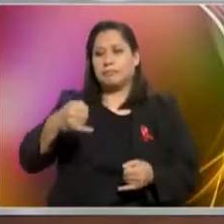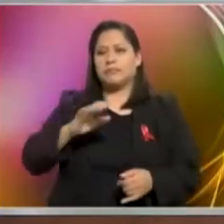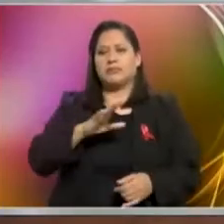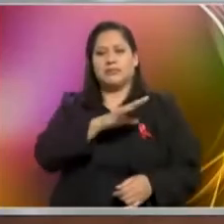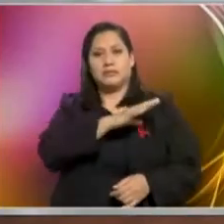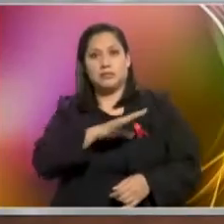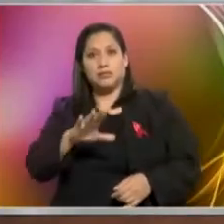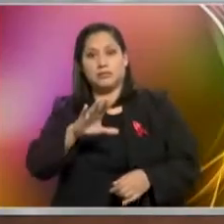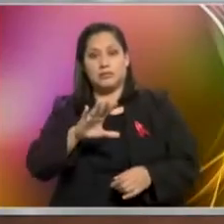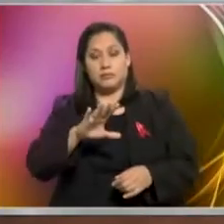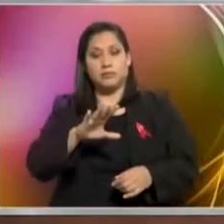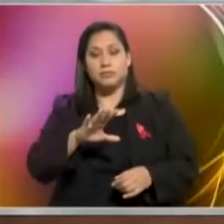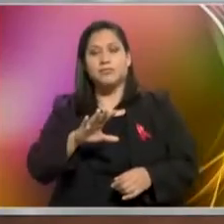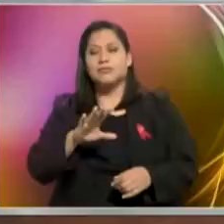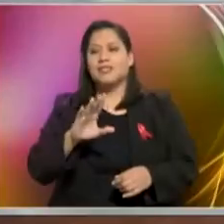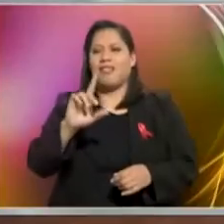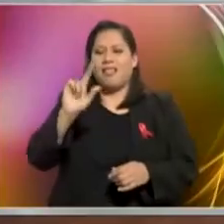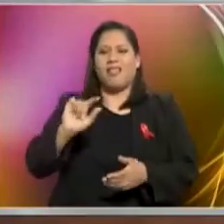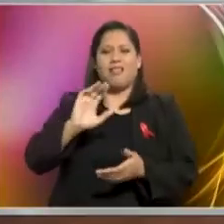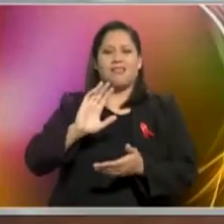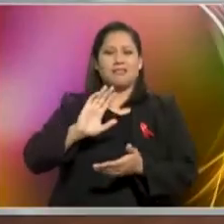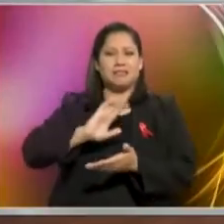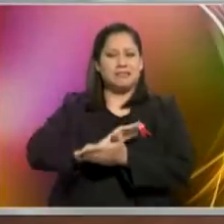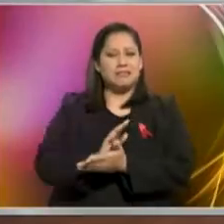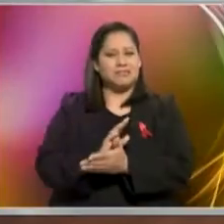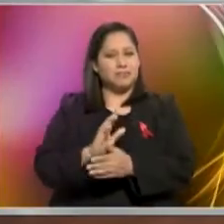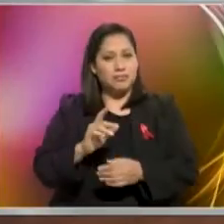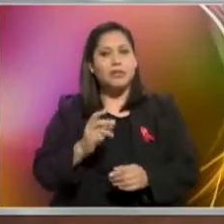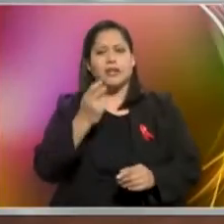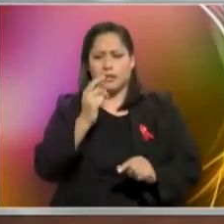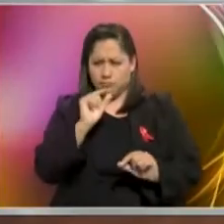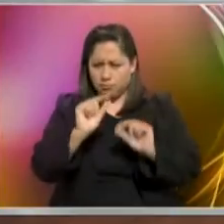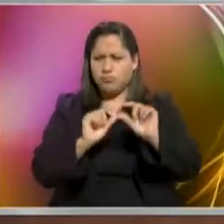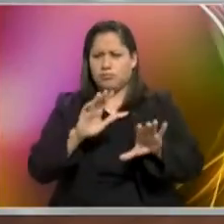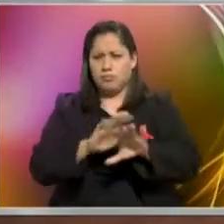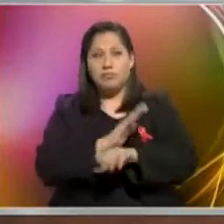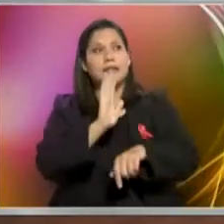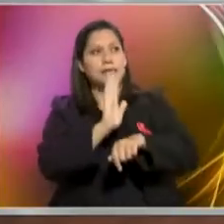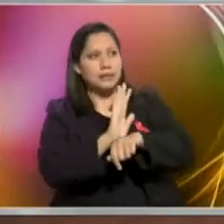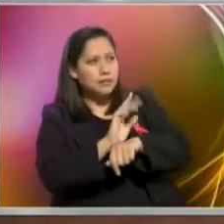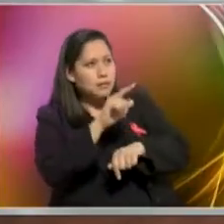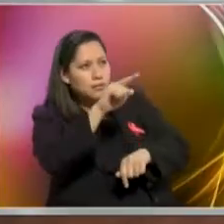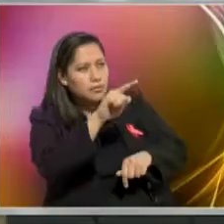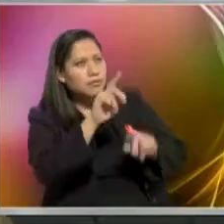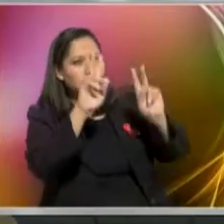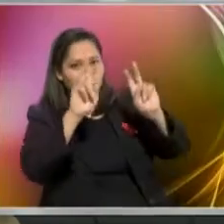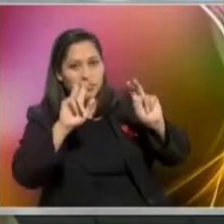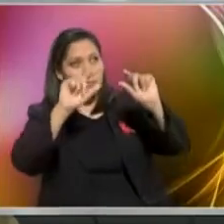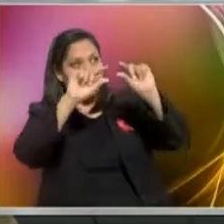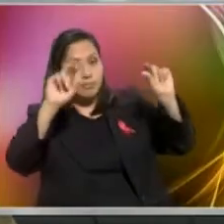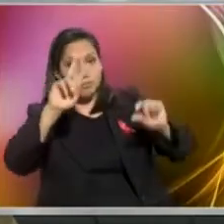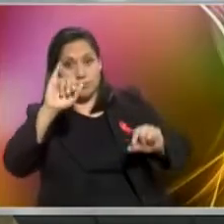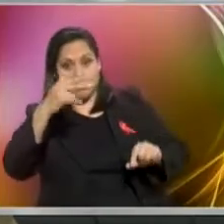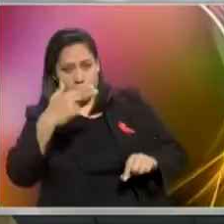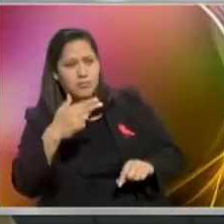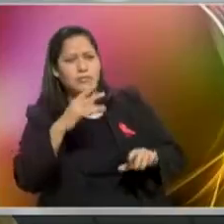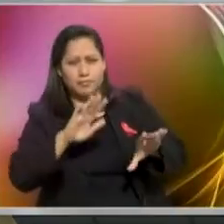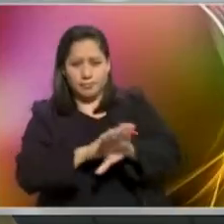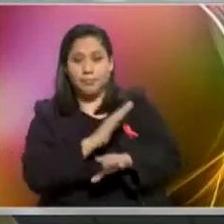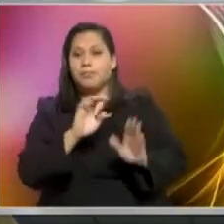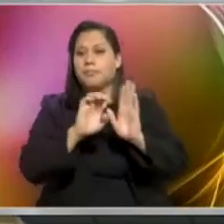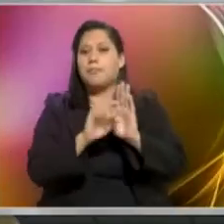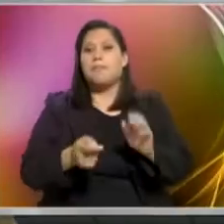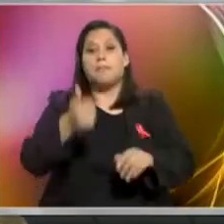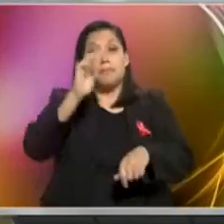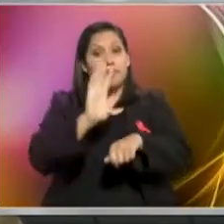segregación muy feos. Y entonces, bueno, pues eso ha ido evolucionando el cine sobre el VIH en ese sentido. Por ejemplo, la primera